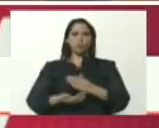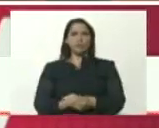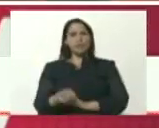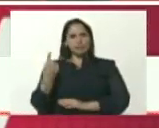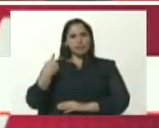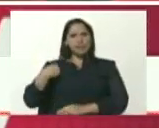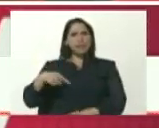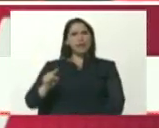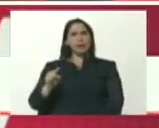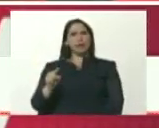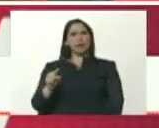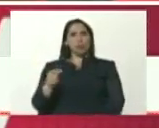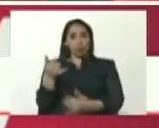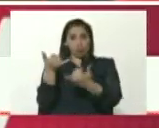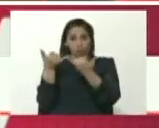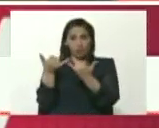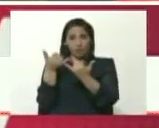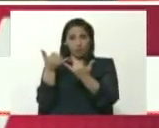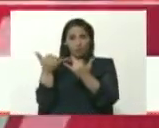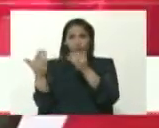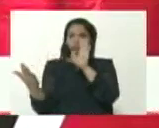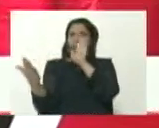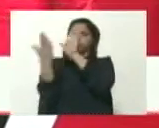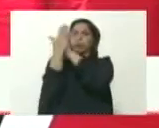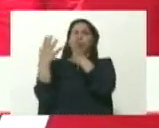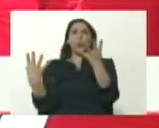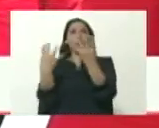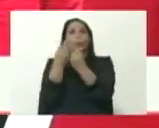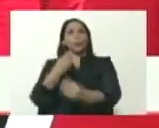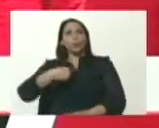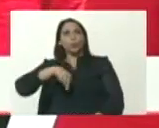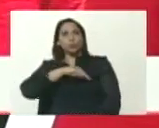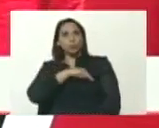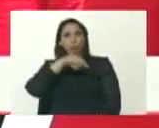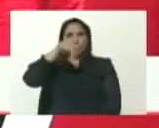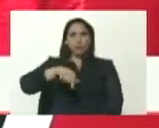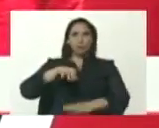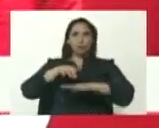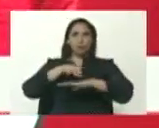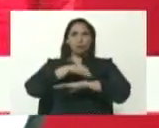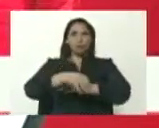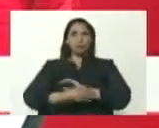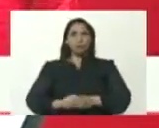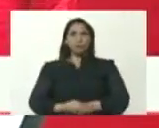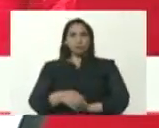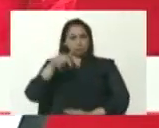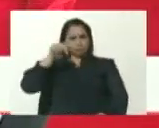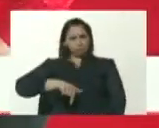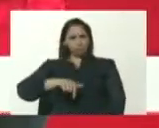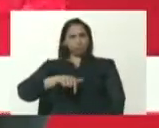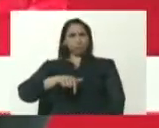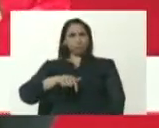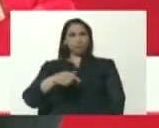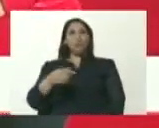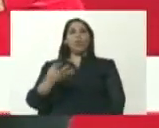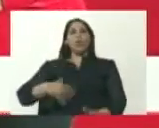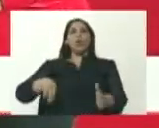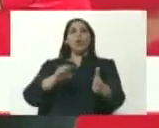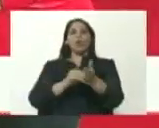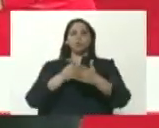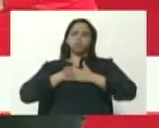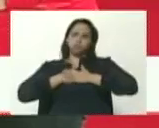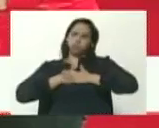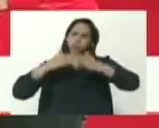tenerlo en este momento junto a nosotros, junto al Roble. Aquí estoy una vez más,